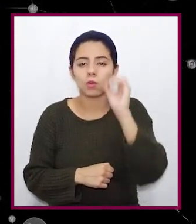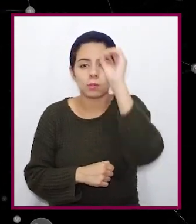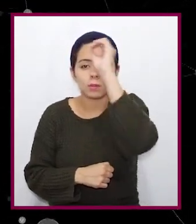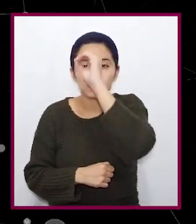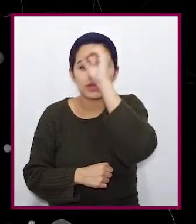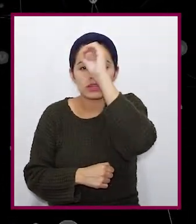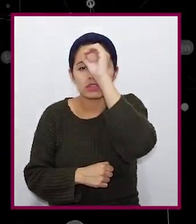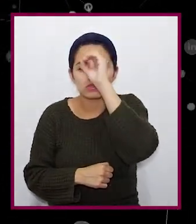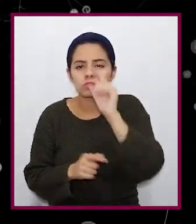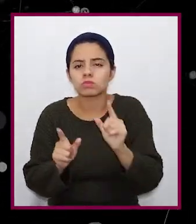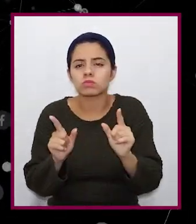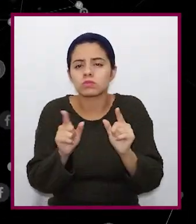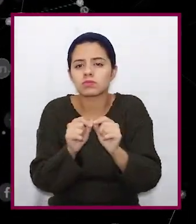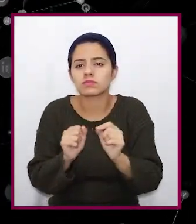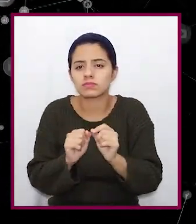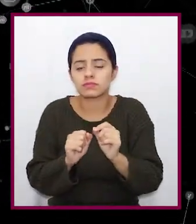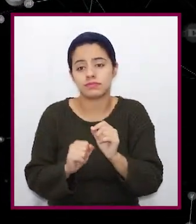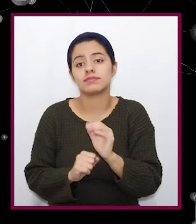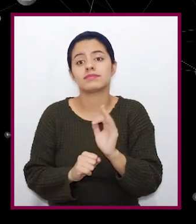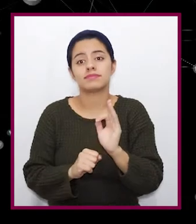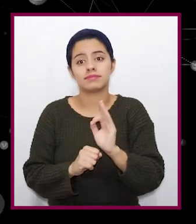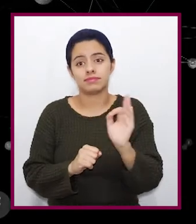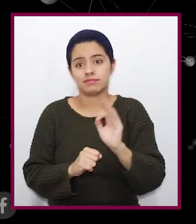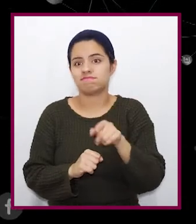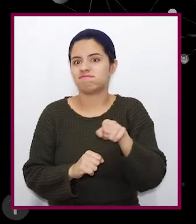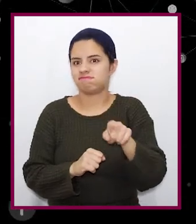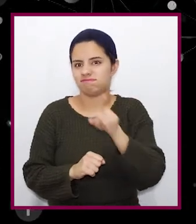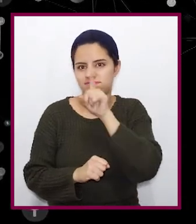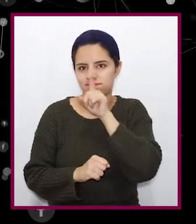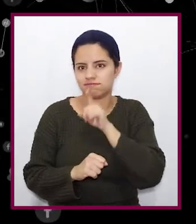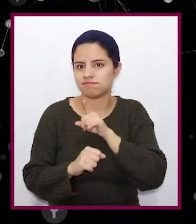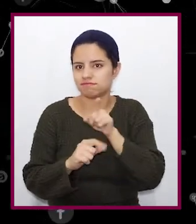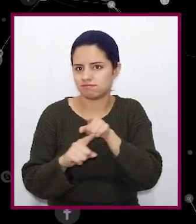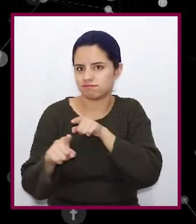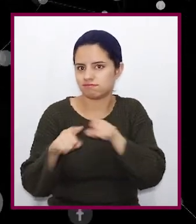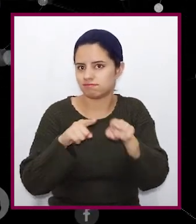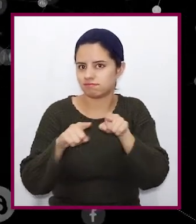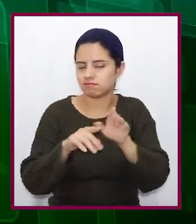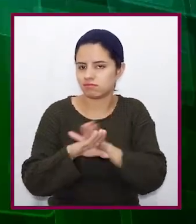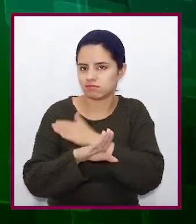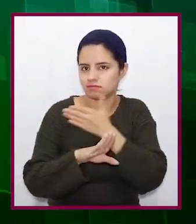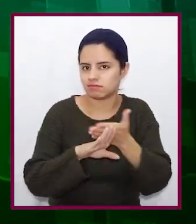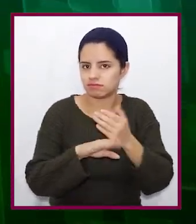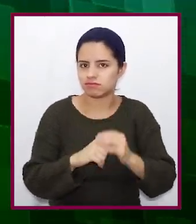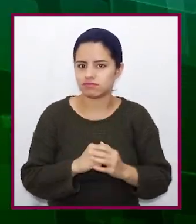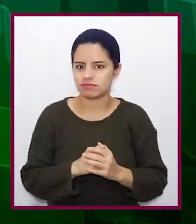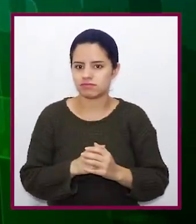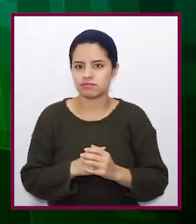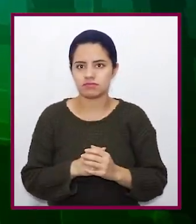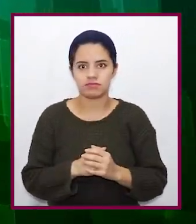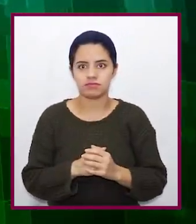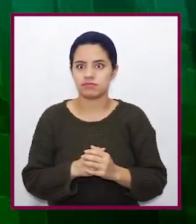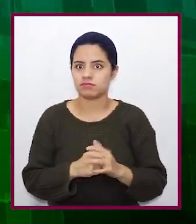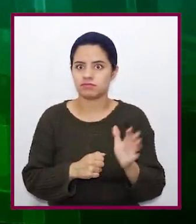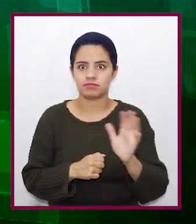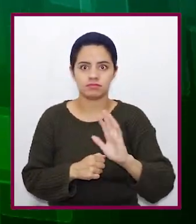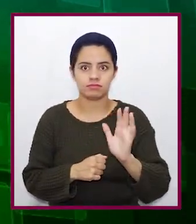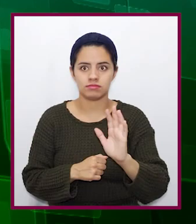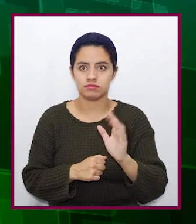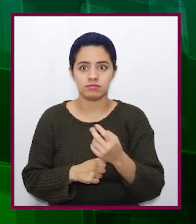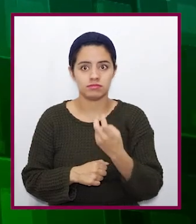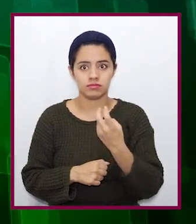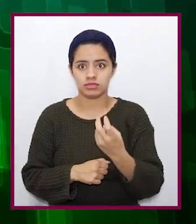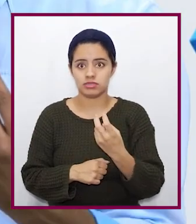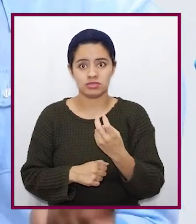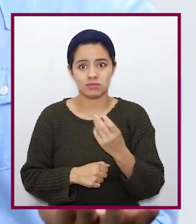poco controversial puede terminar en difamación o un juicio colectivo injusto. Oh, no. Eso está